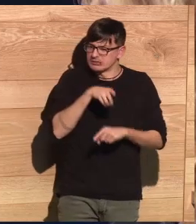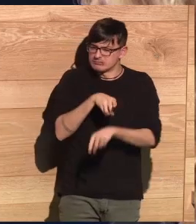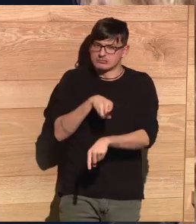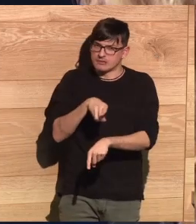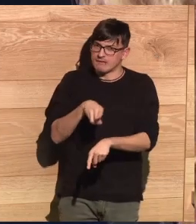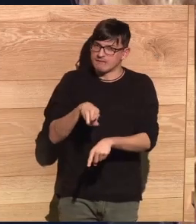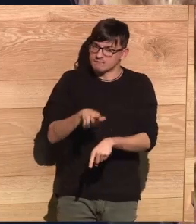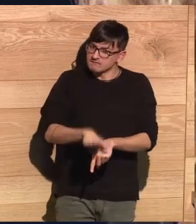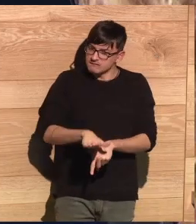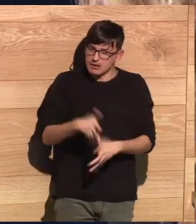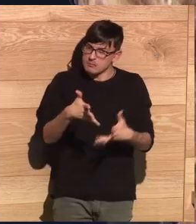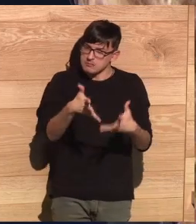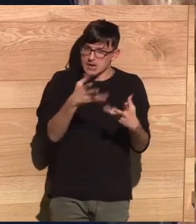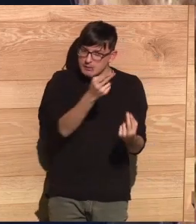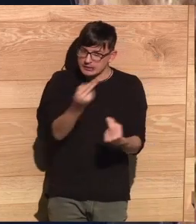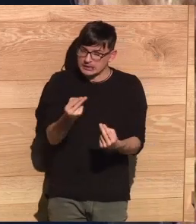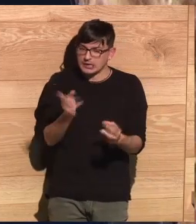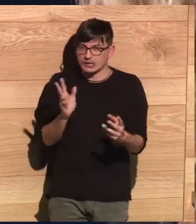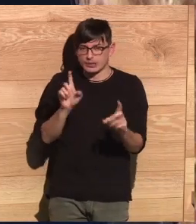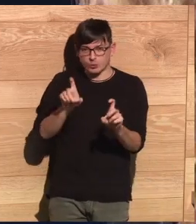mucho pintar, que tenía una educación muy refinada.